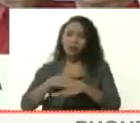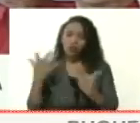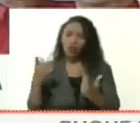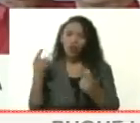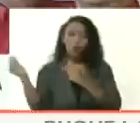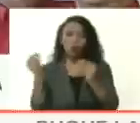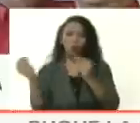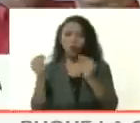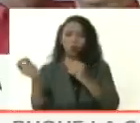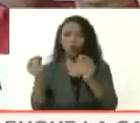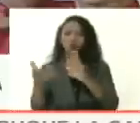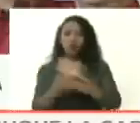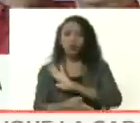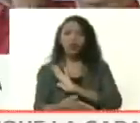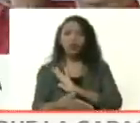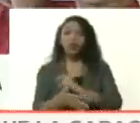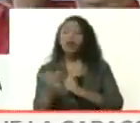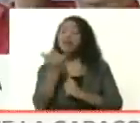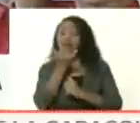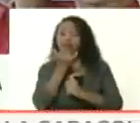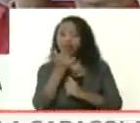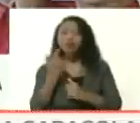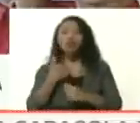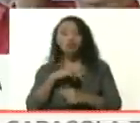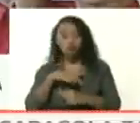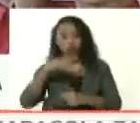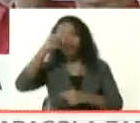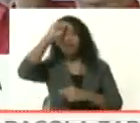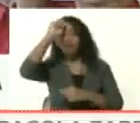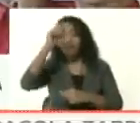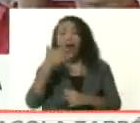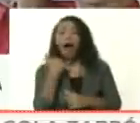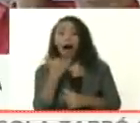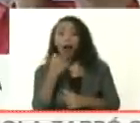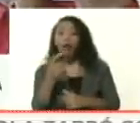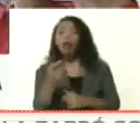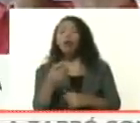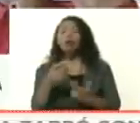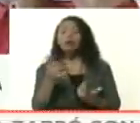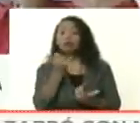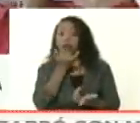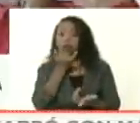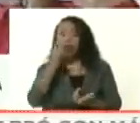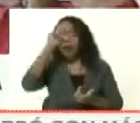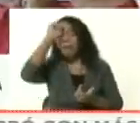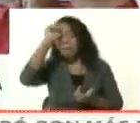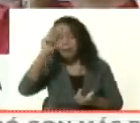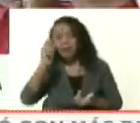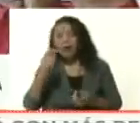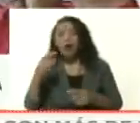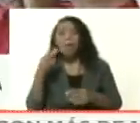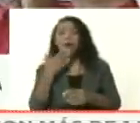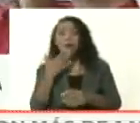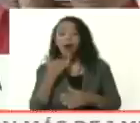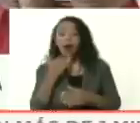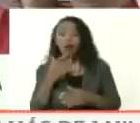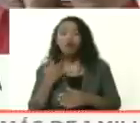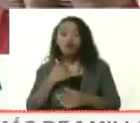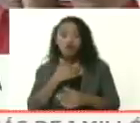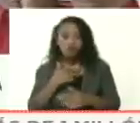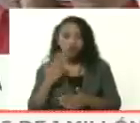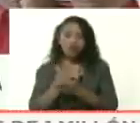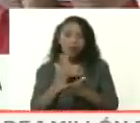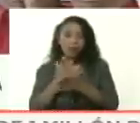días. Cuando nos equivocamos, reconocemos. Cuando vamos en el camino correcto, seguimos y reimpulsamos y damos más fuerza.